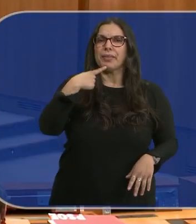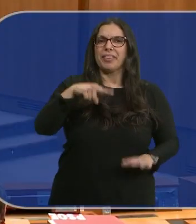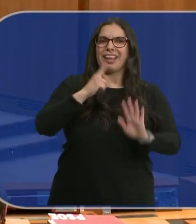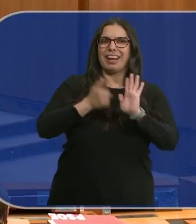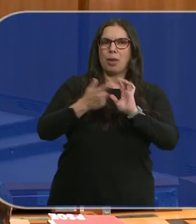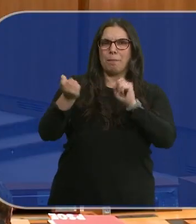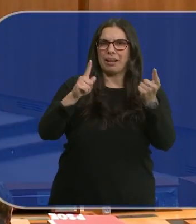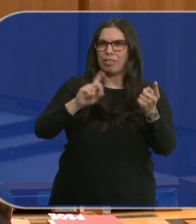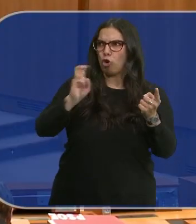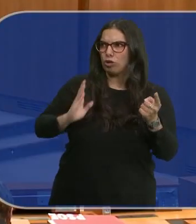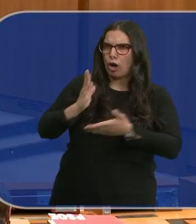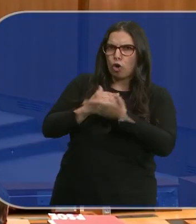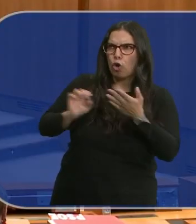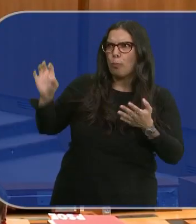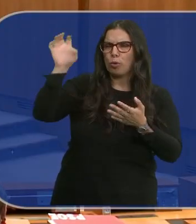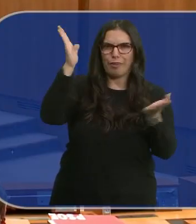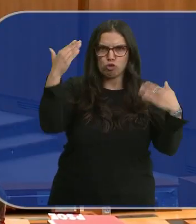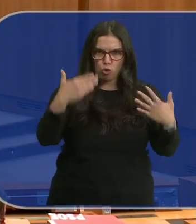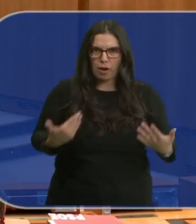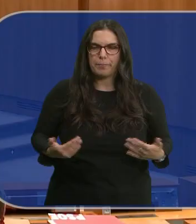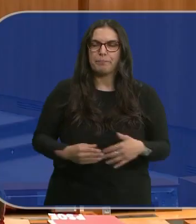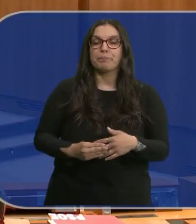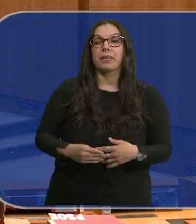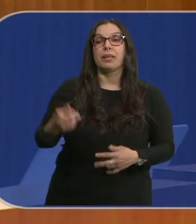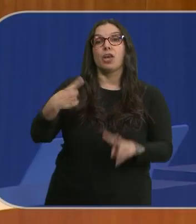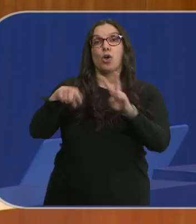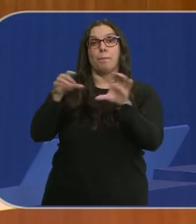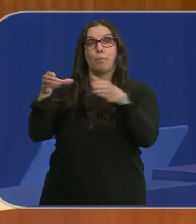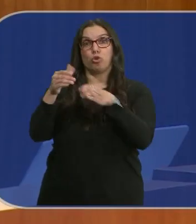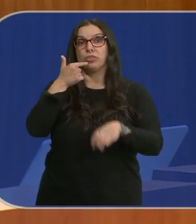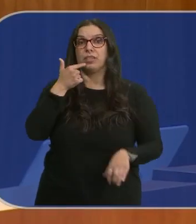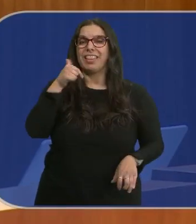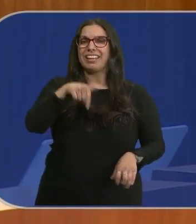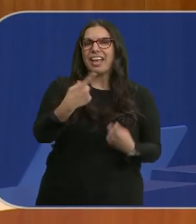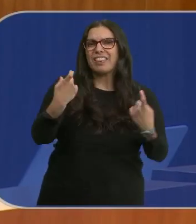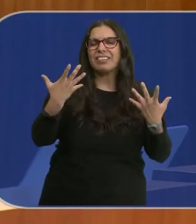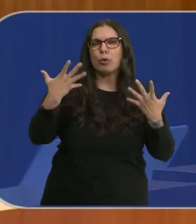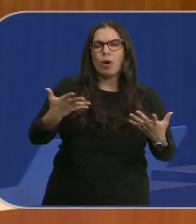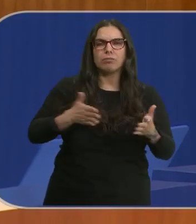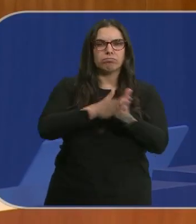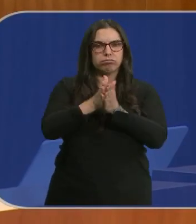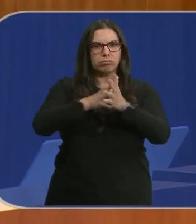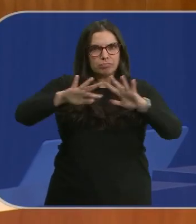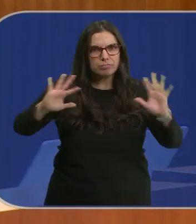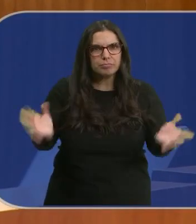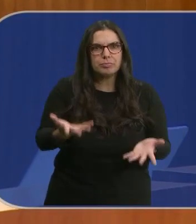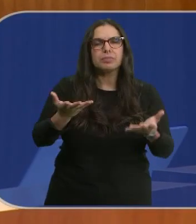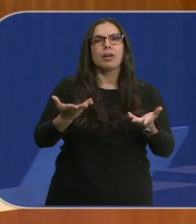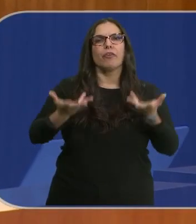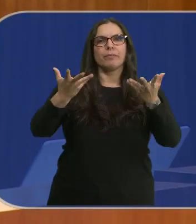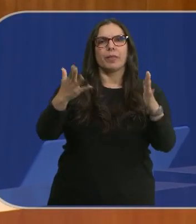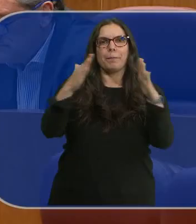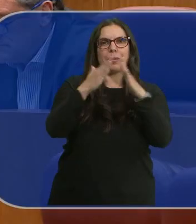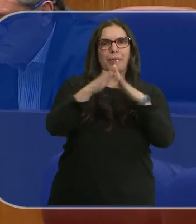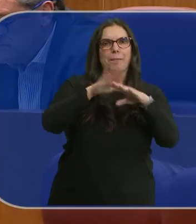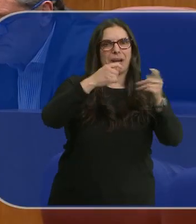ley similar en otras comunidades autónomas. Por su parte, Vox argumenta que lo que hace falta es incentivar la puesta de vivienda